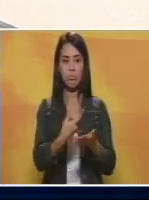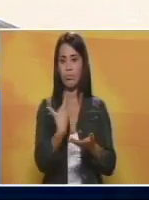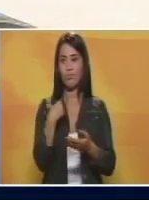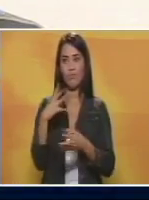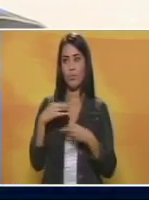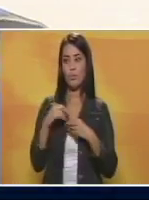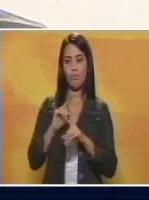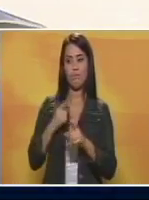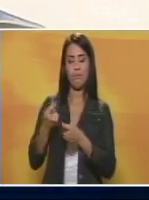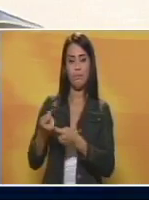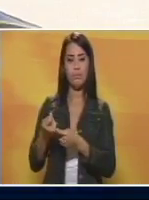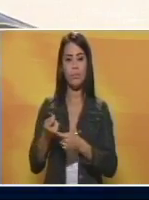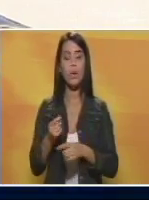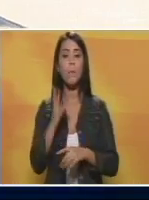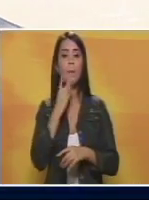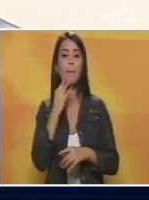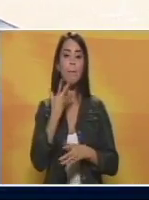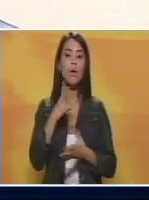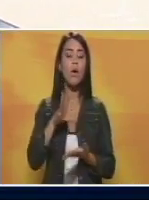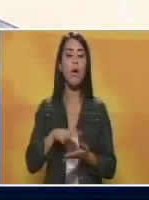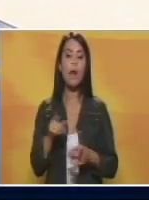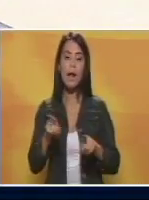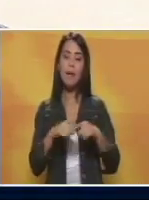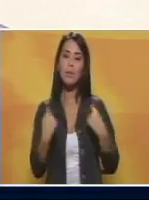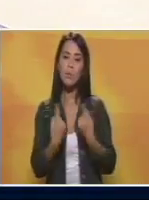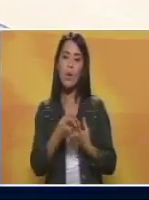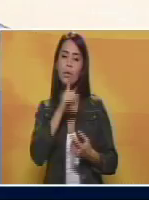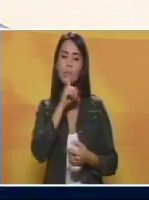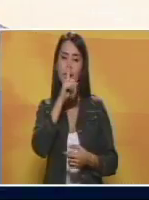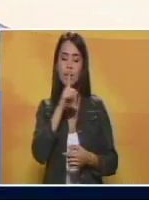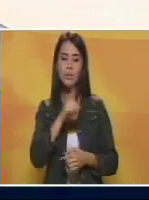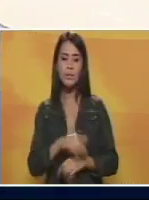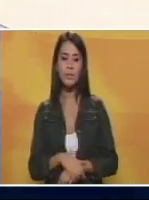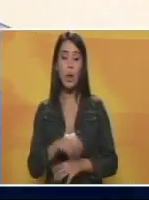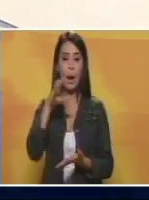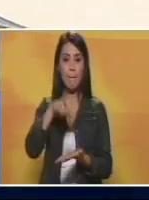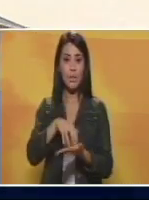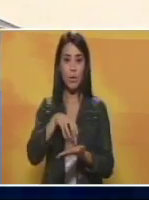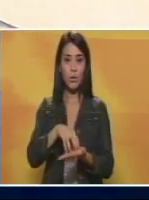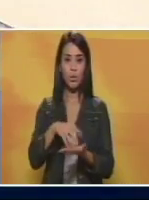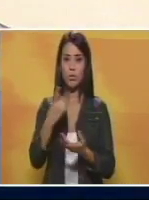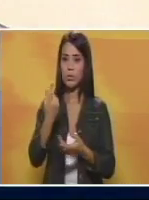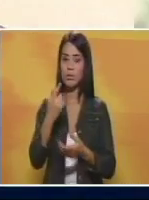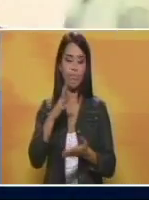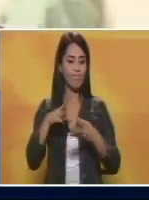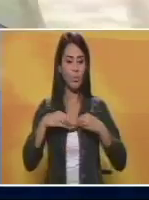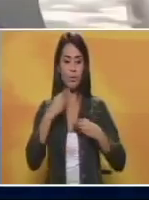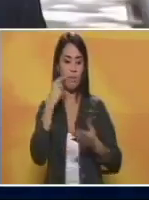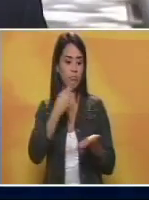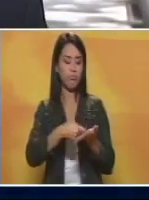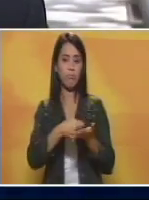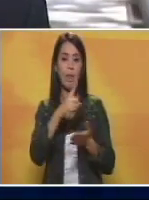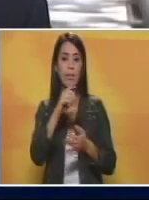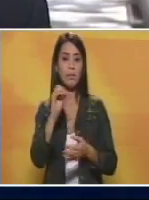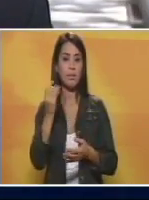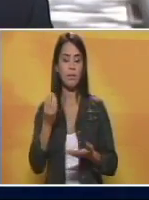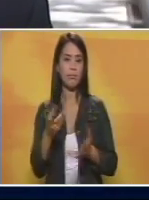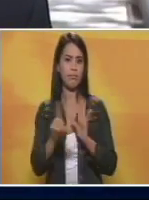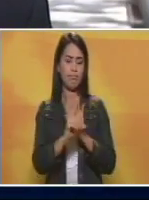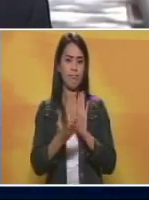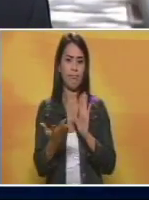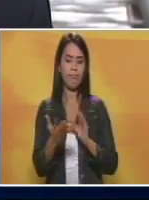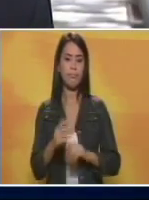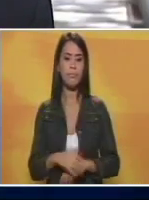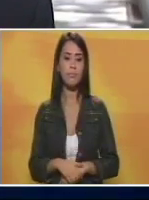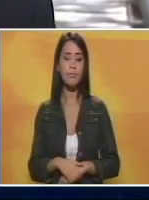una buseta para llegar a Capitolio, al metro Capitolio, tampoco aceptan el billete de 100. Yo le dije, es ilegal. Por su parte, Ítalo